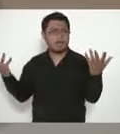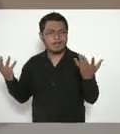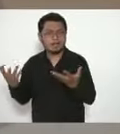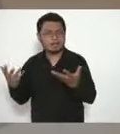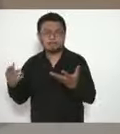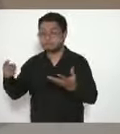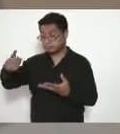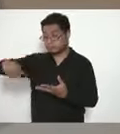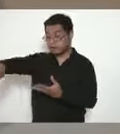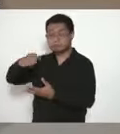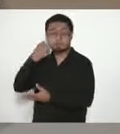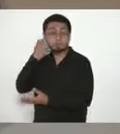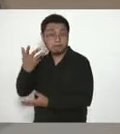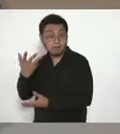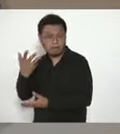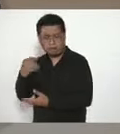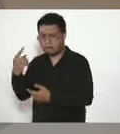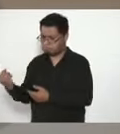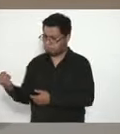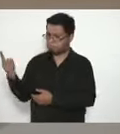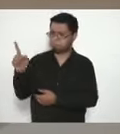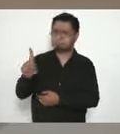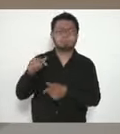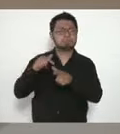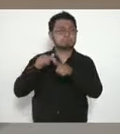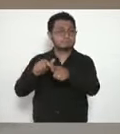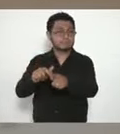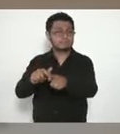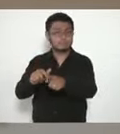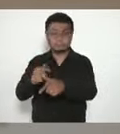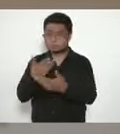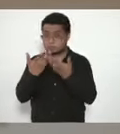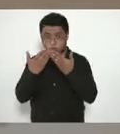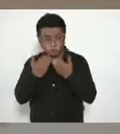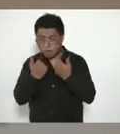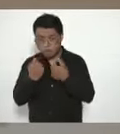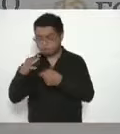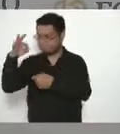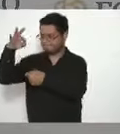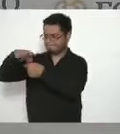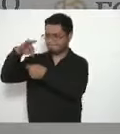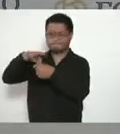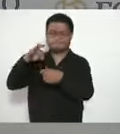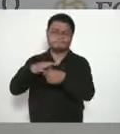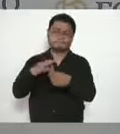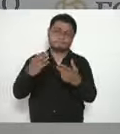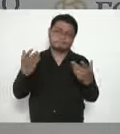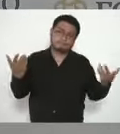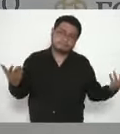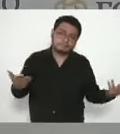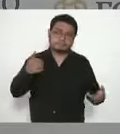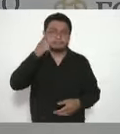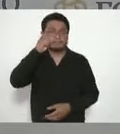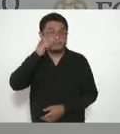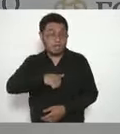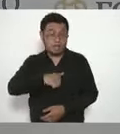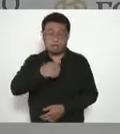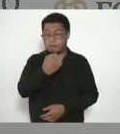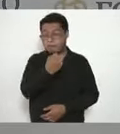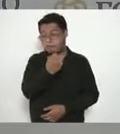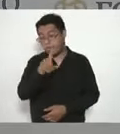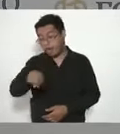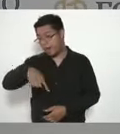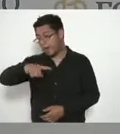movimiento, su partido continúe. Si no hay democracia, pues siempre va a ser lo mismo